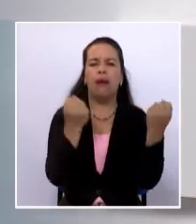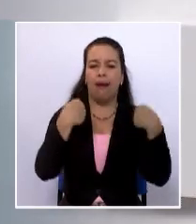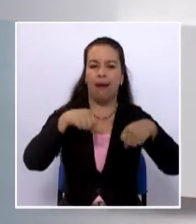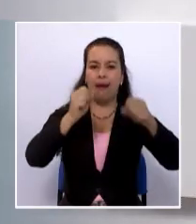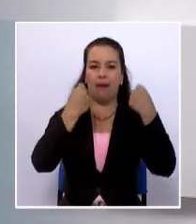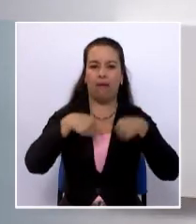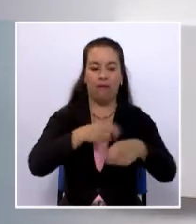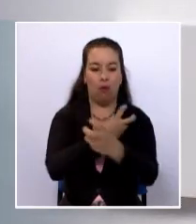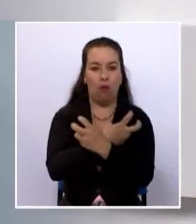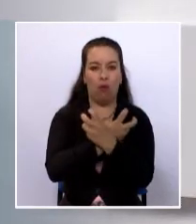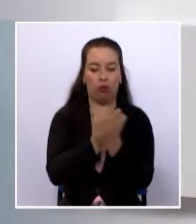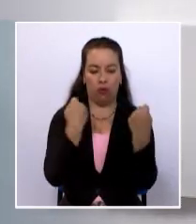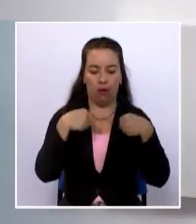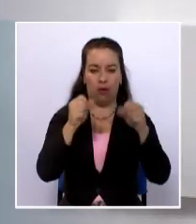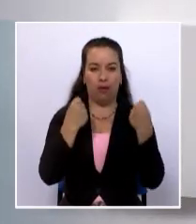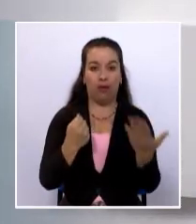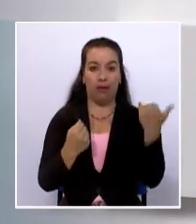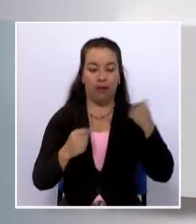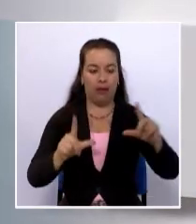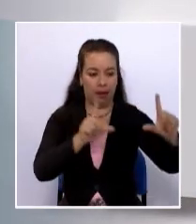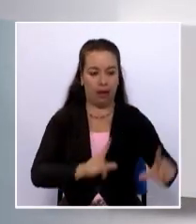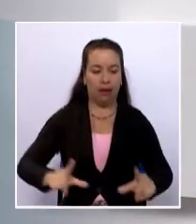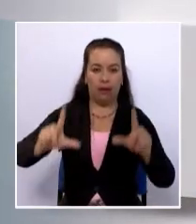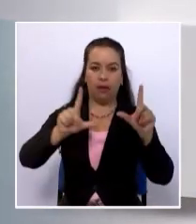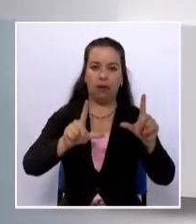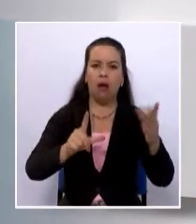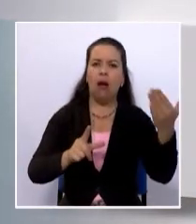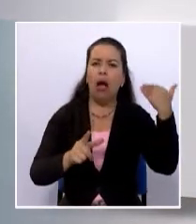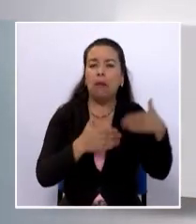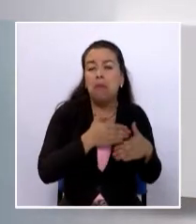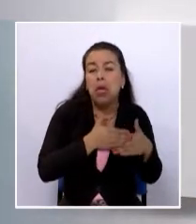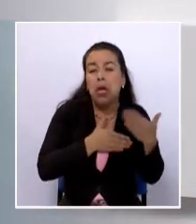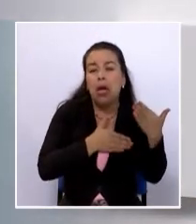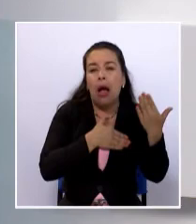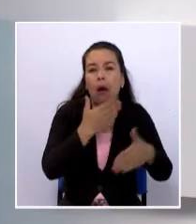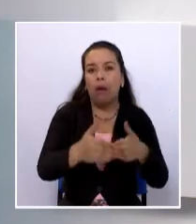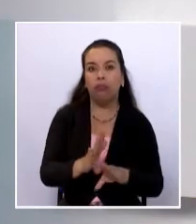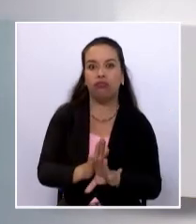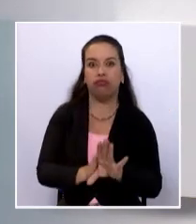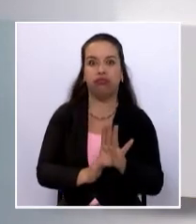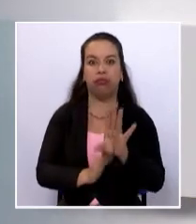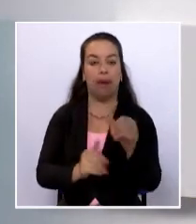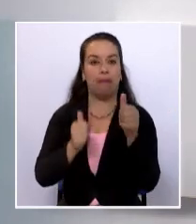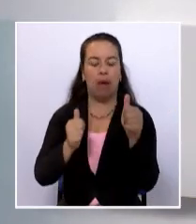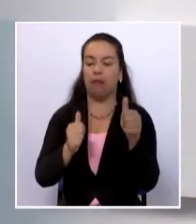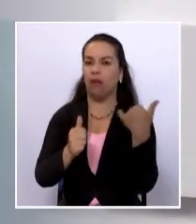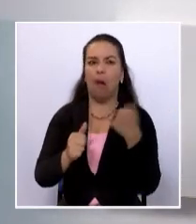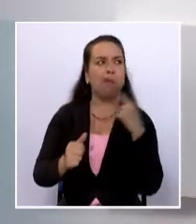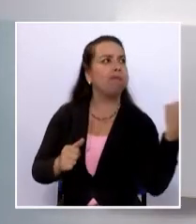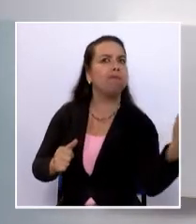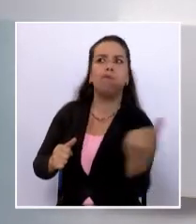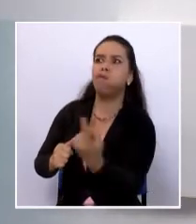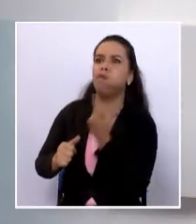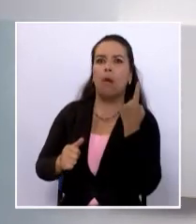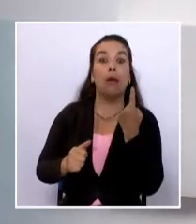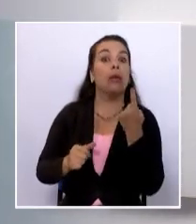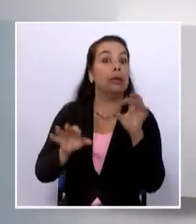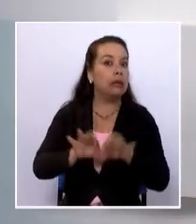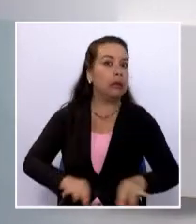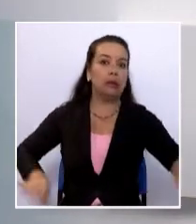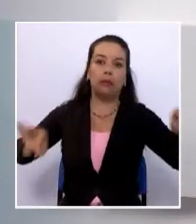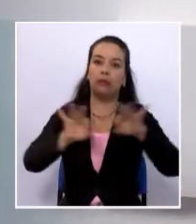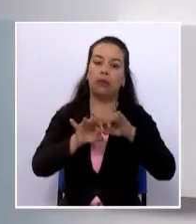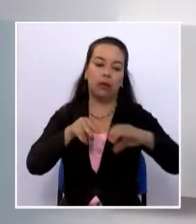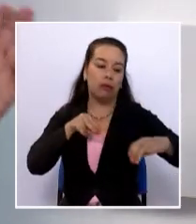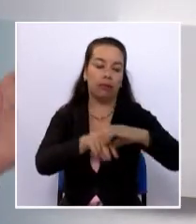hace 20 años pero a un tema que apenas estaba empezando a entrar y ya ahora hemos llegado a una magnitud tal que ya se hace intervencionismo